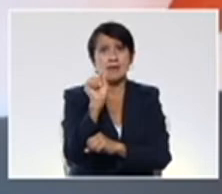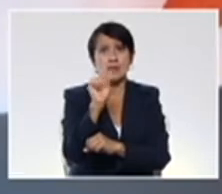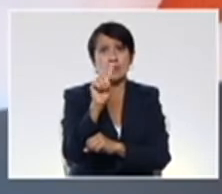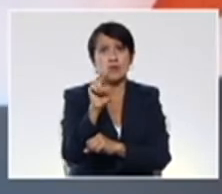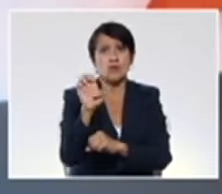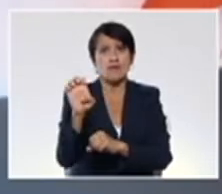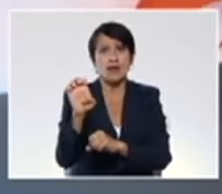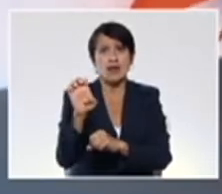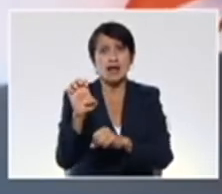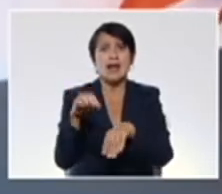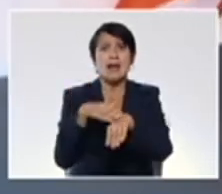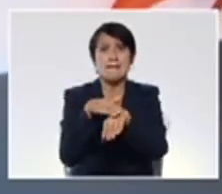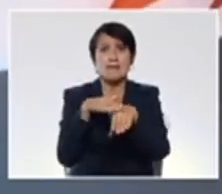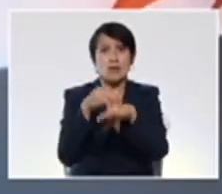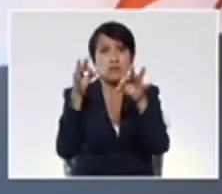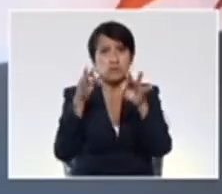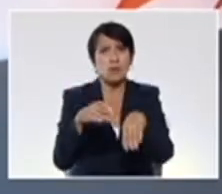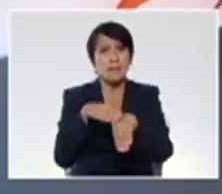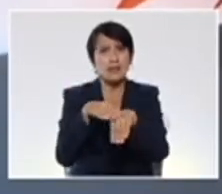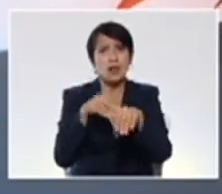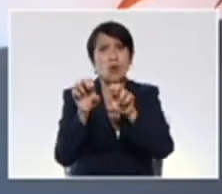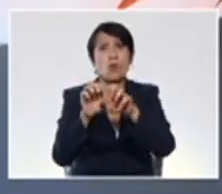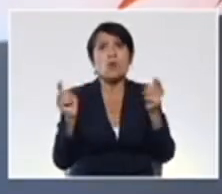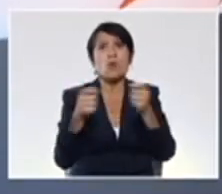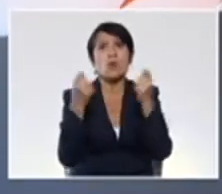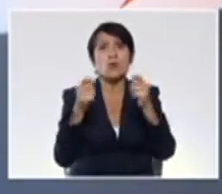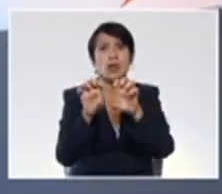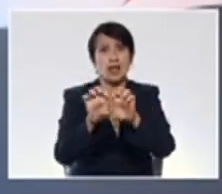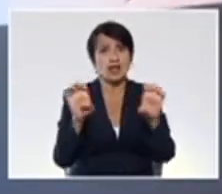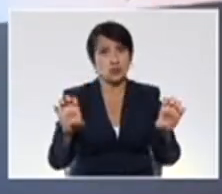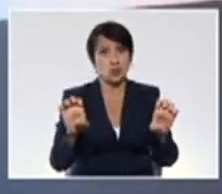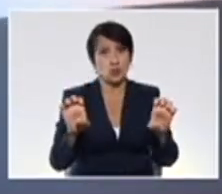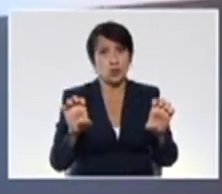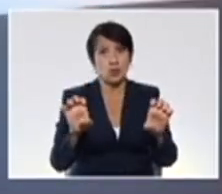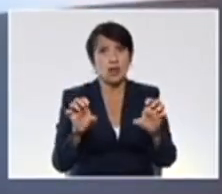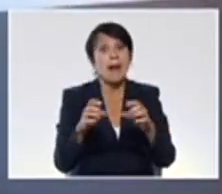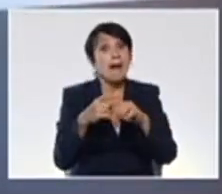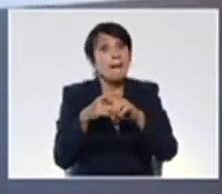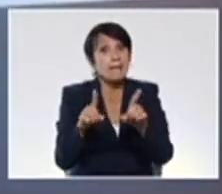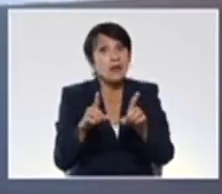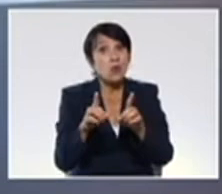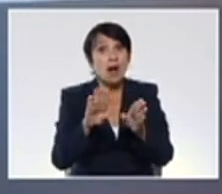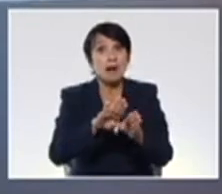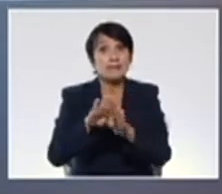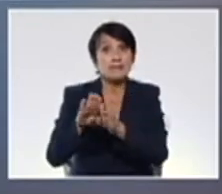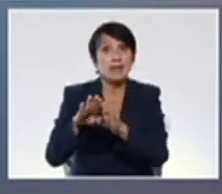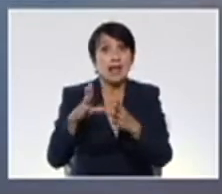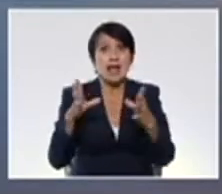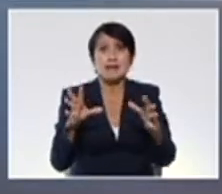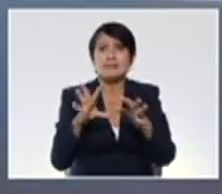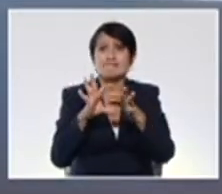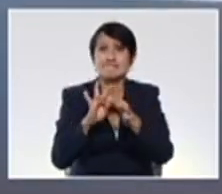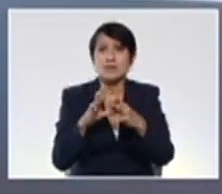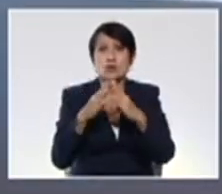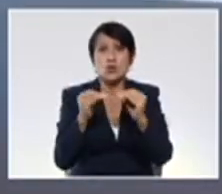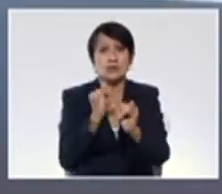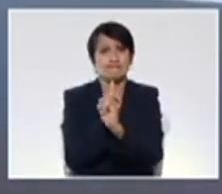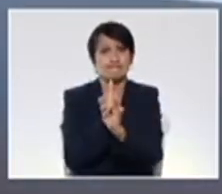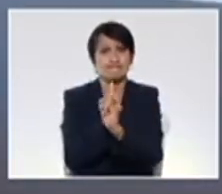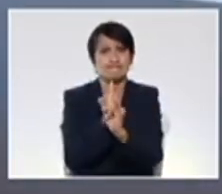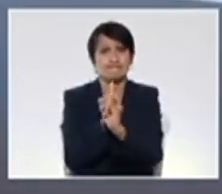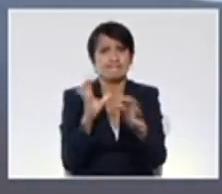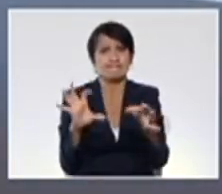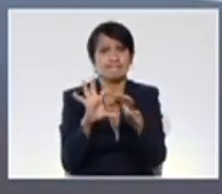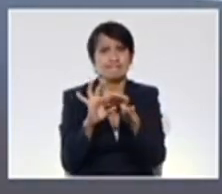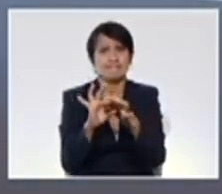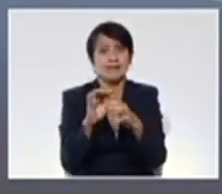me.gov.be, página web oficial del Ministerio del Poder Popular para la Educación. Pero además hay un enlace directo a nuestro programa